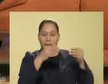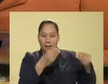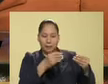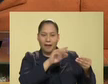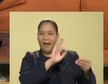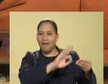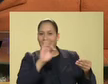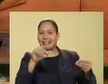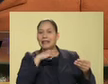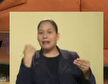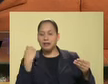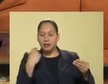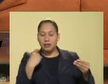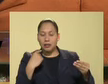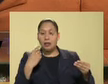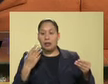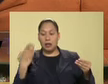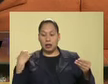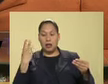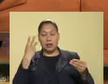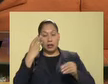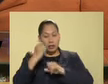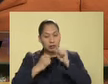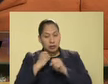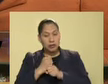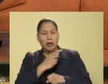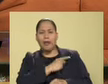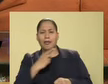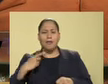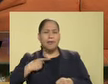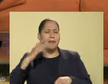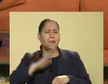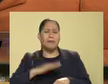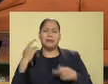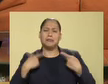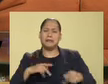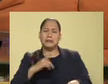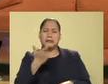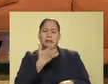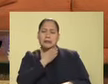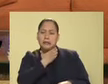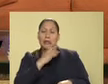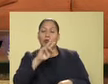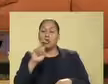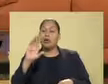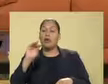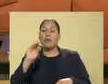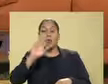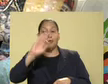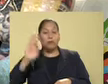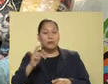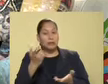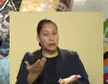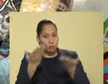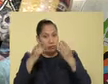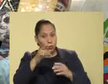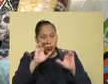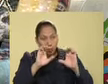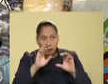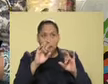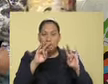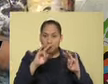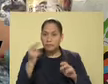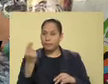los 3 últimos años también ha aumentado, según la Conducef, hasta en un 290%. Hay que tener mucho